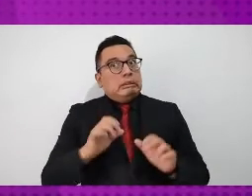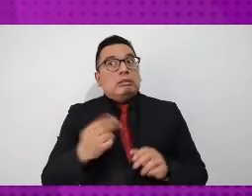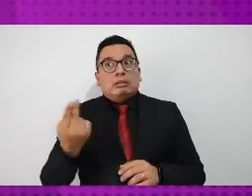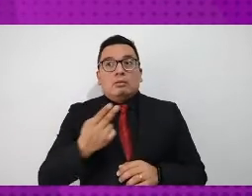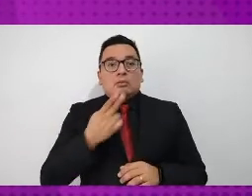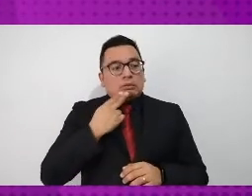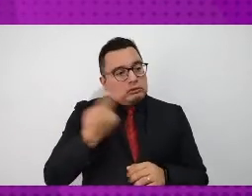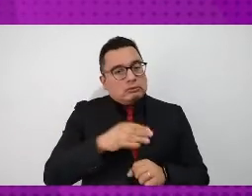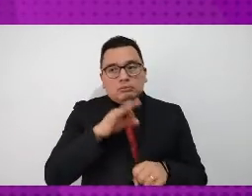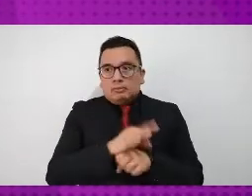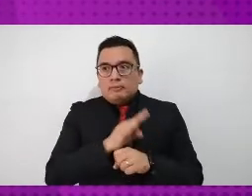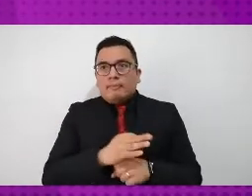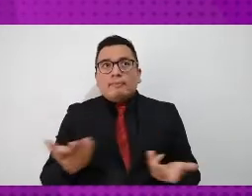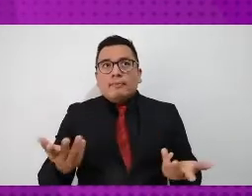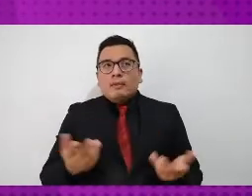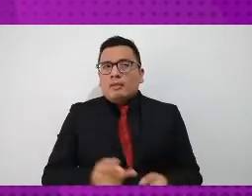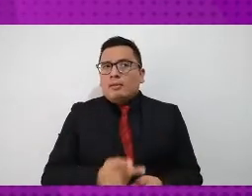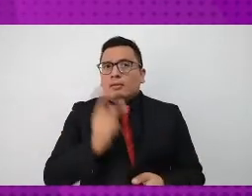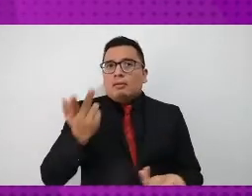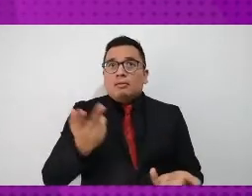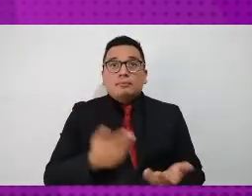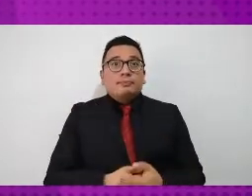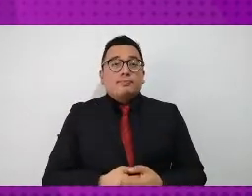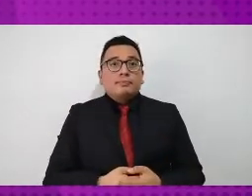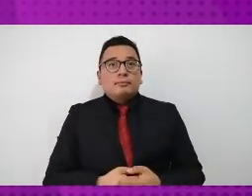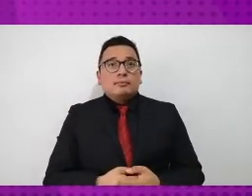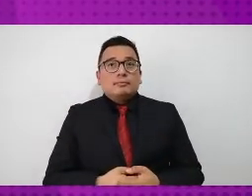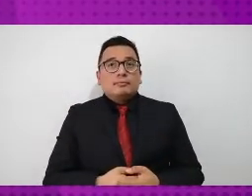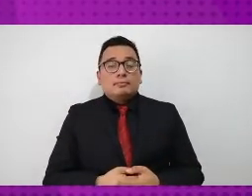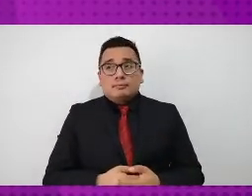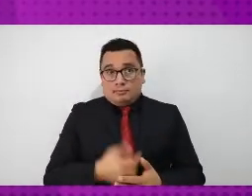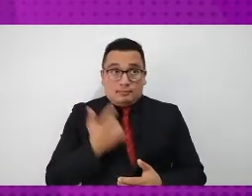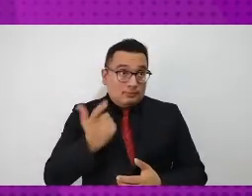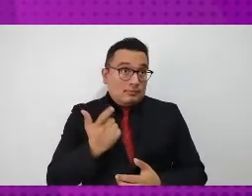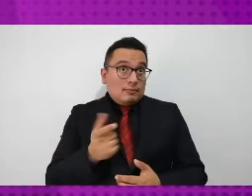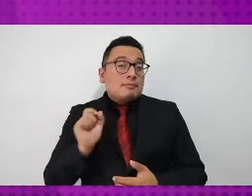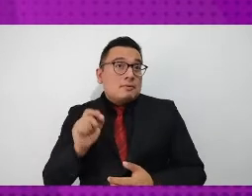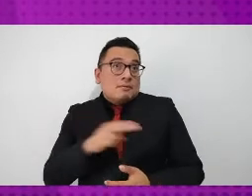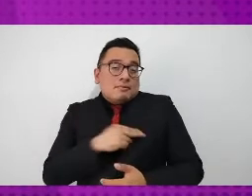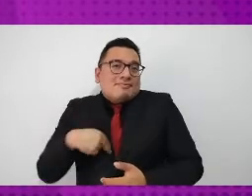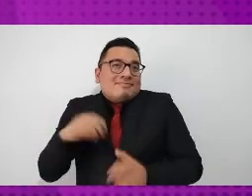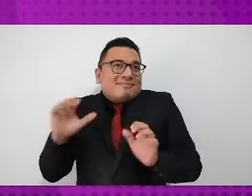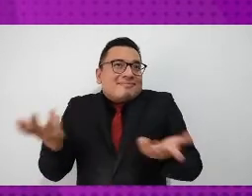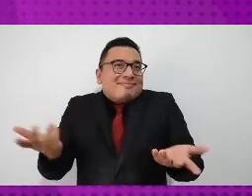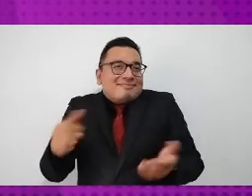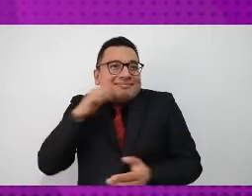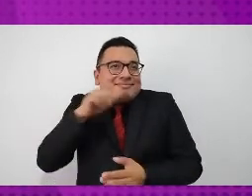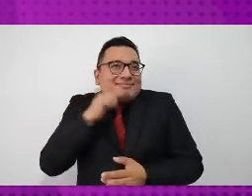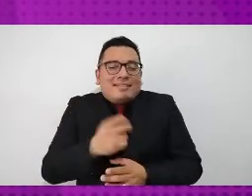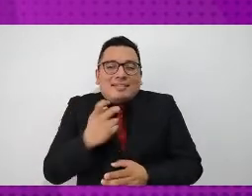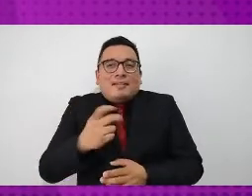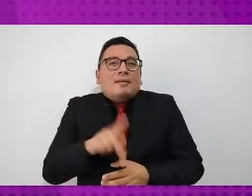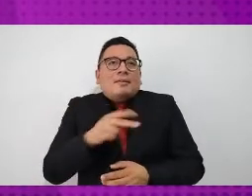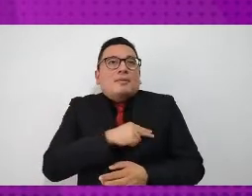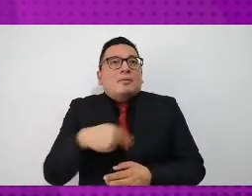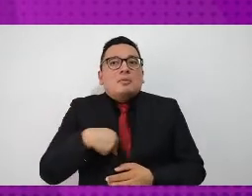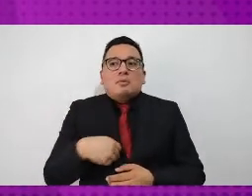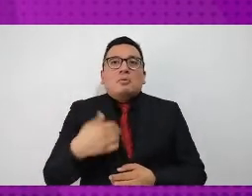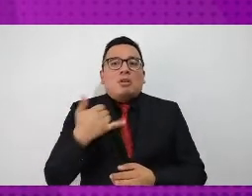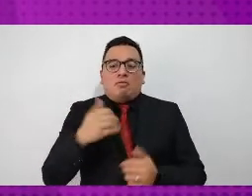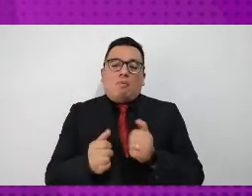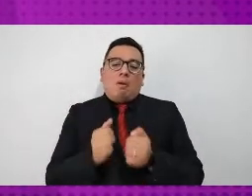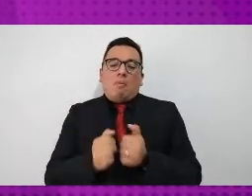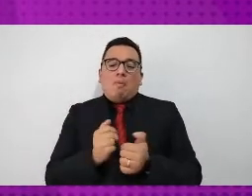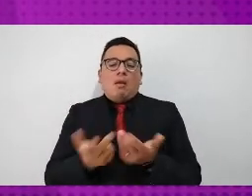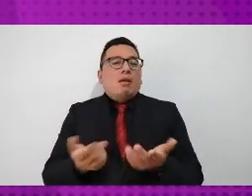ejerce y se defiende pero tampoco también el dinero no nos da preocupación claro que sí y sin embargo utilizamos las